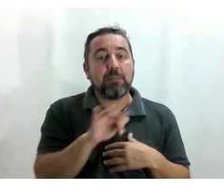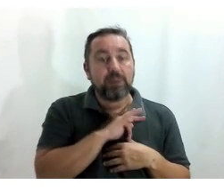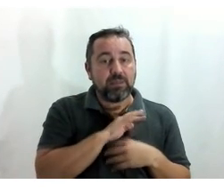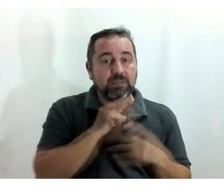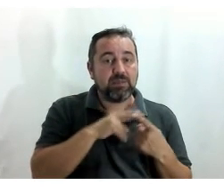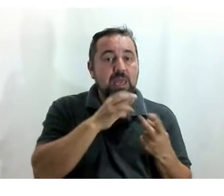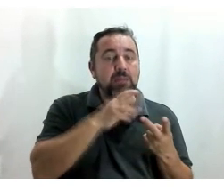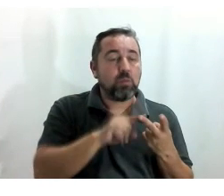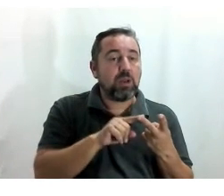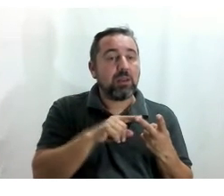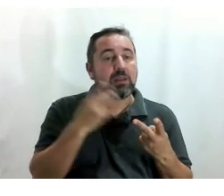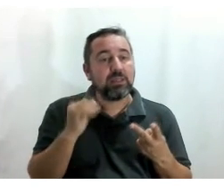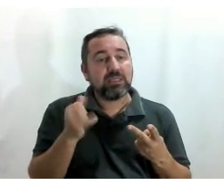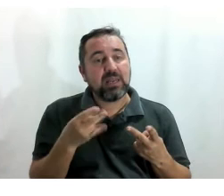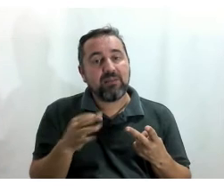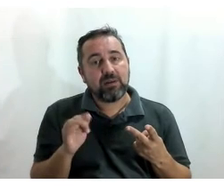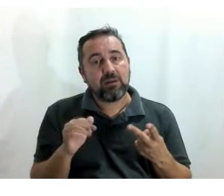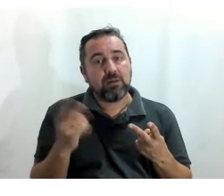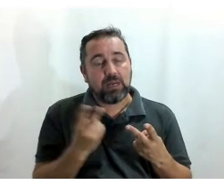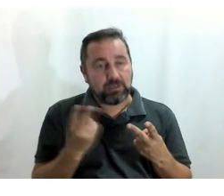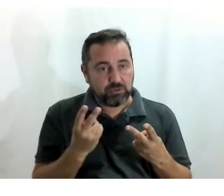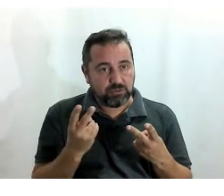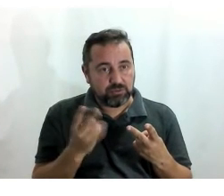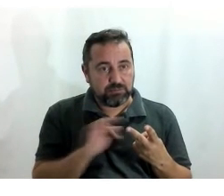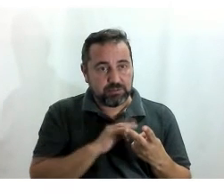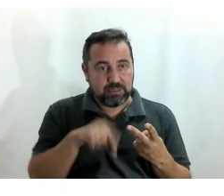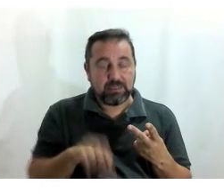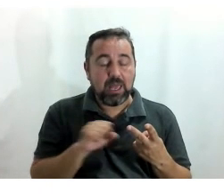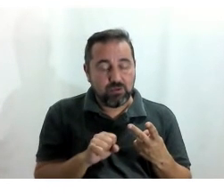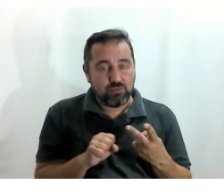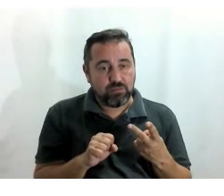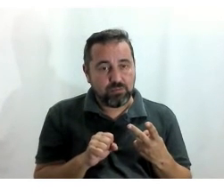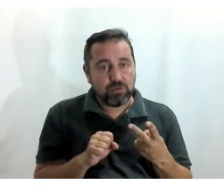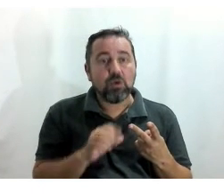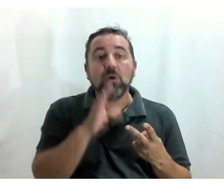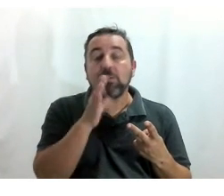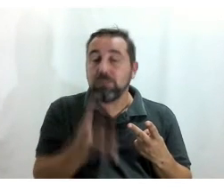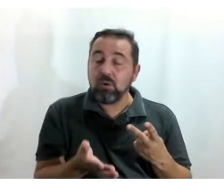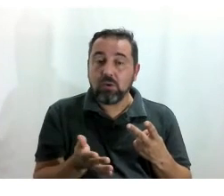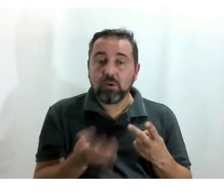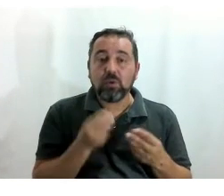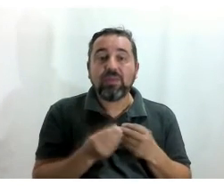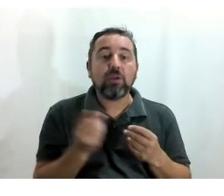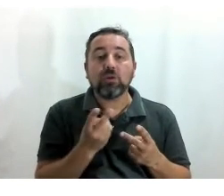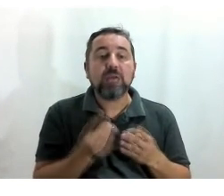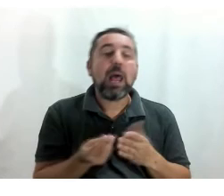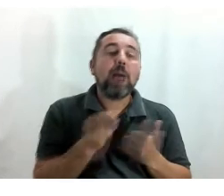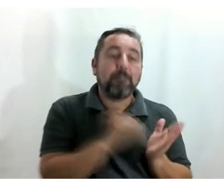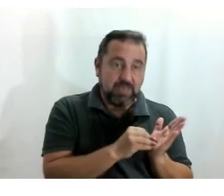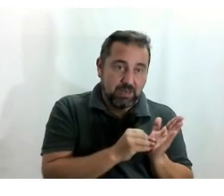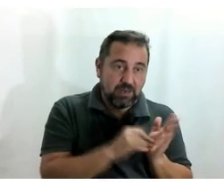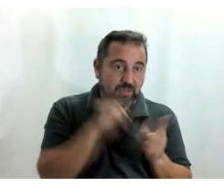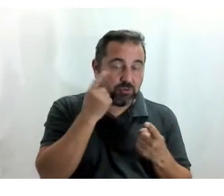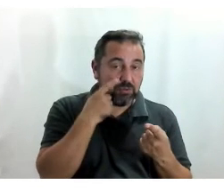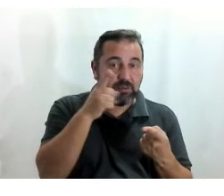Emmanuel Champretiev y Jennifer Doudna este mismo año, porque lo que hicieron ellas fue aplicar el descubrimiento